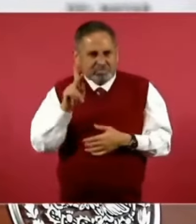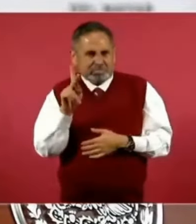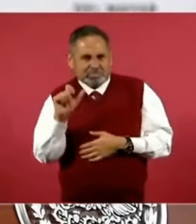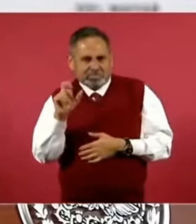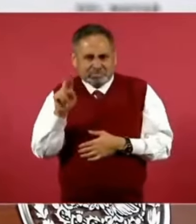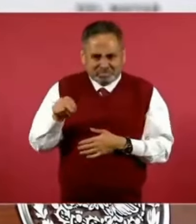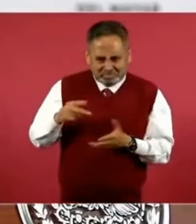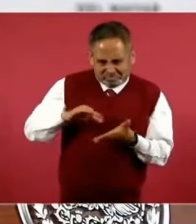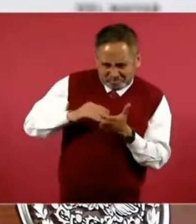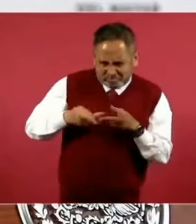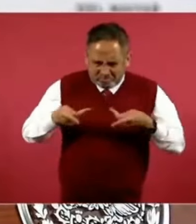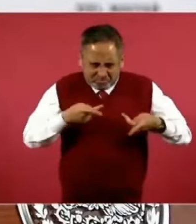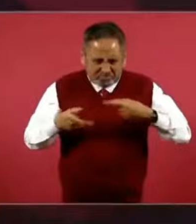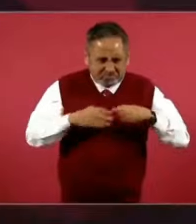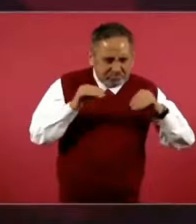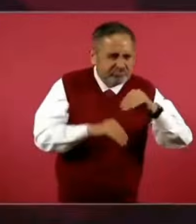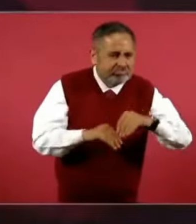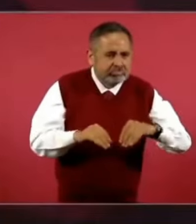al Reforma,